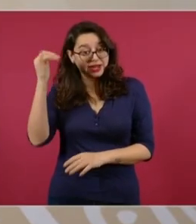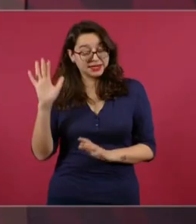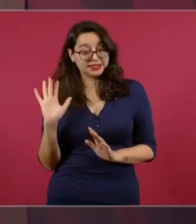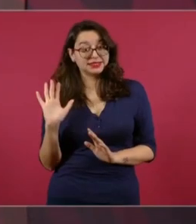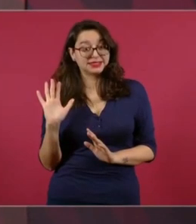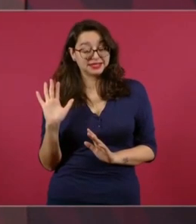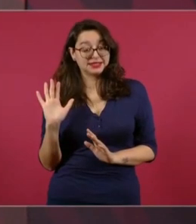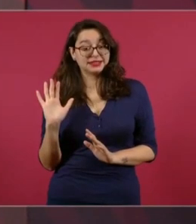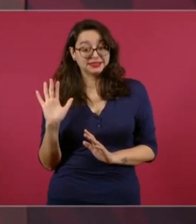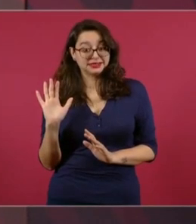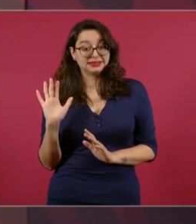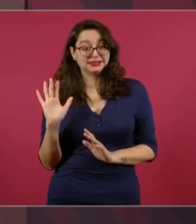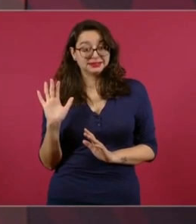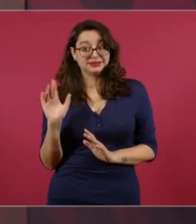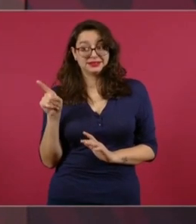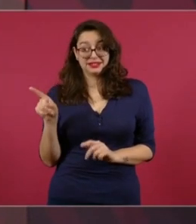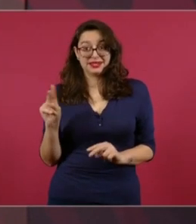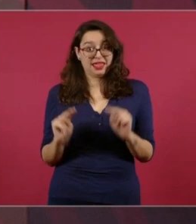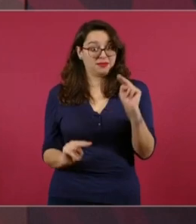lo que es el